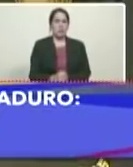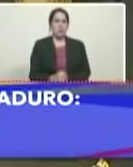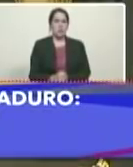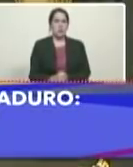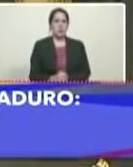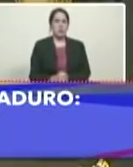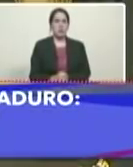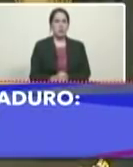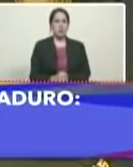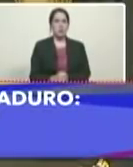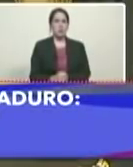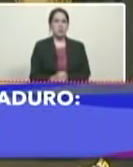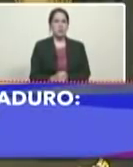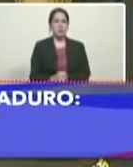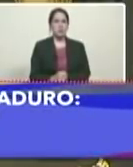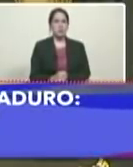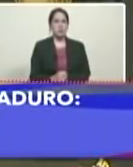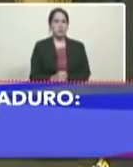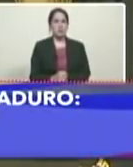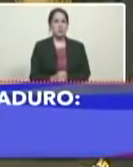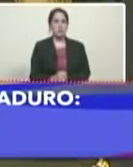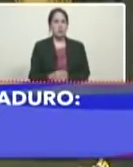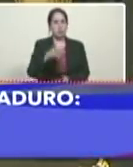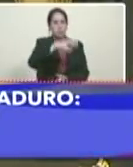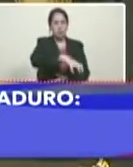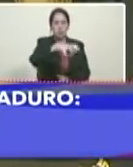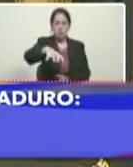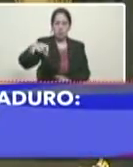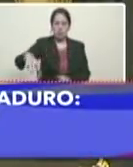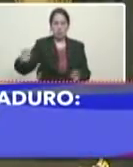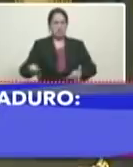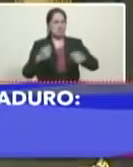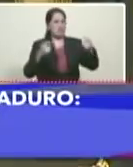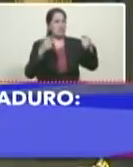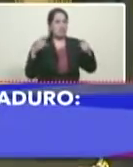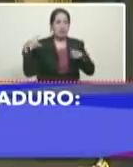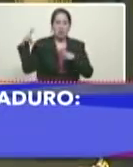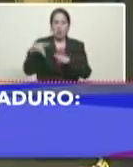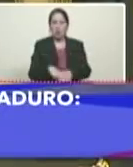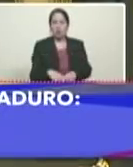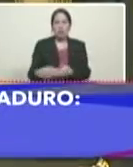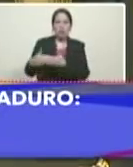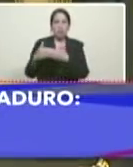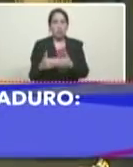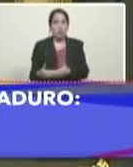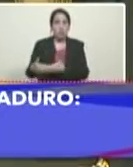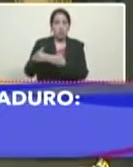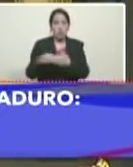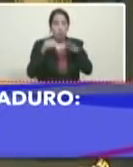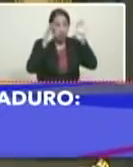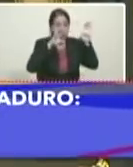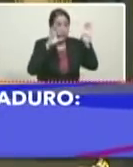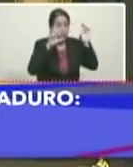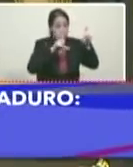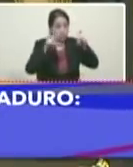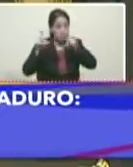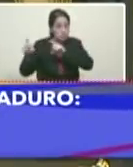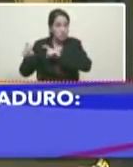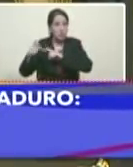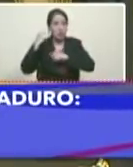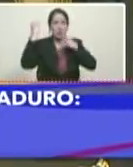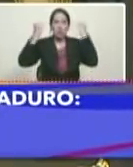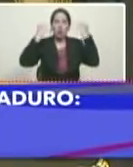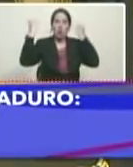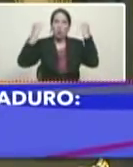tribunas antiimperialistas creación de conciencia formación de conciencia ideología